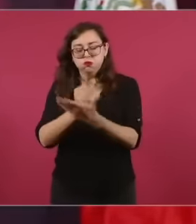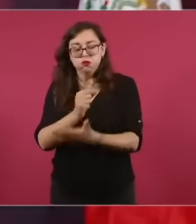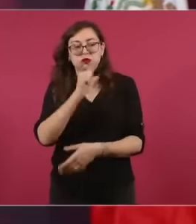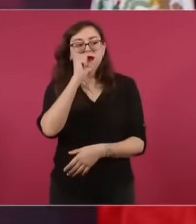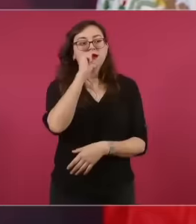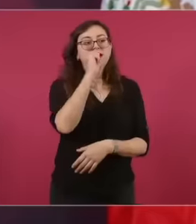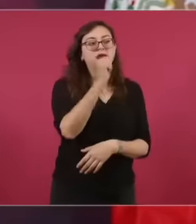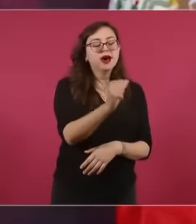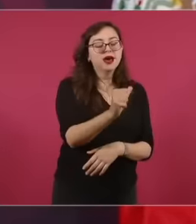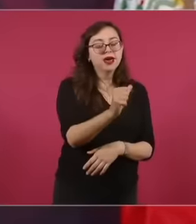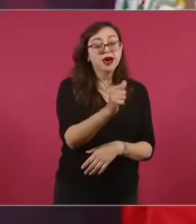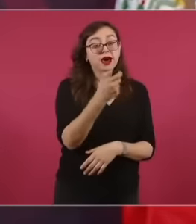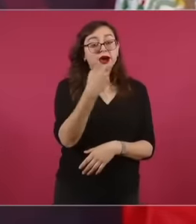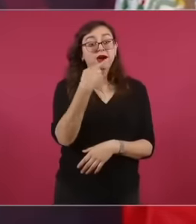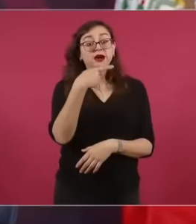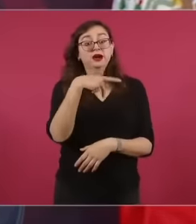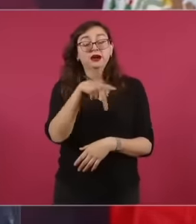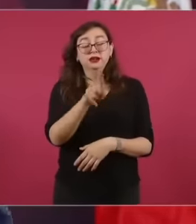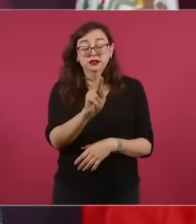estaban en espera